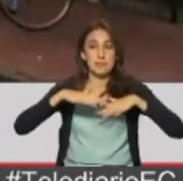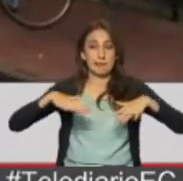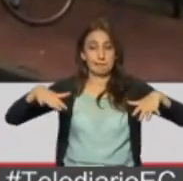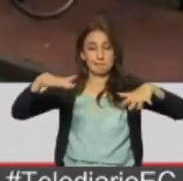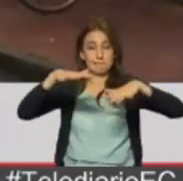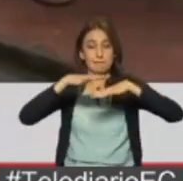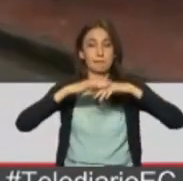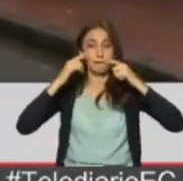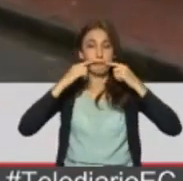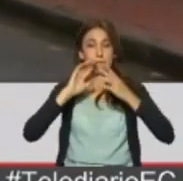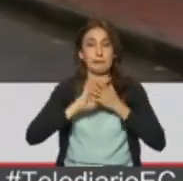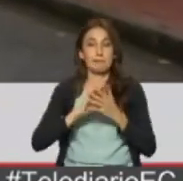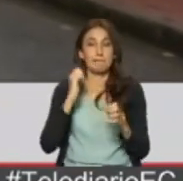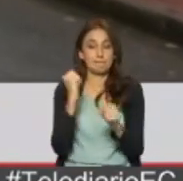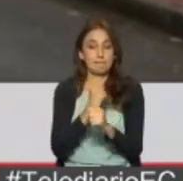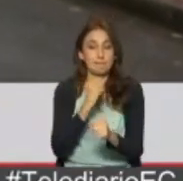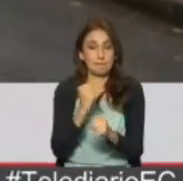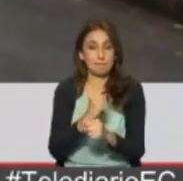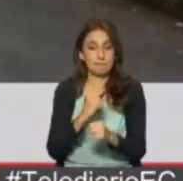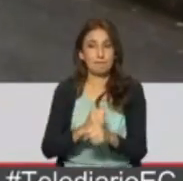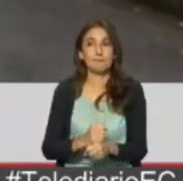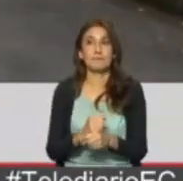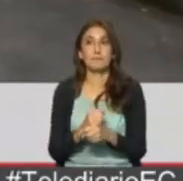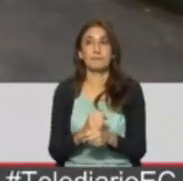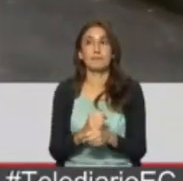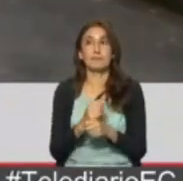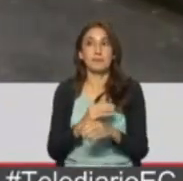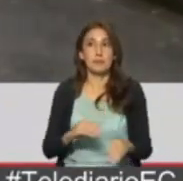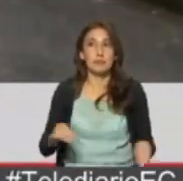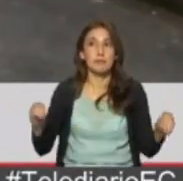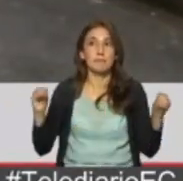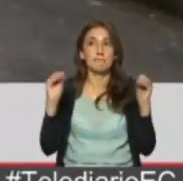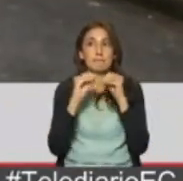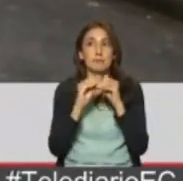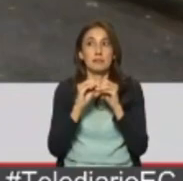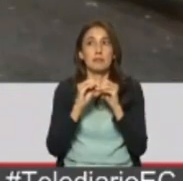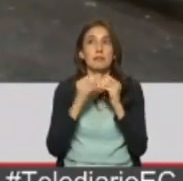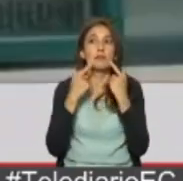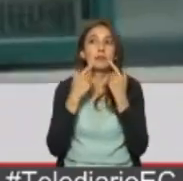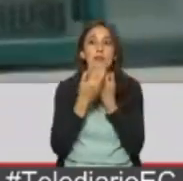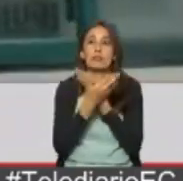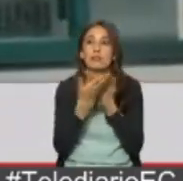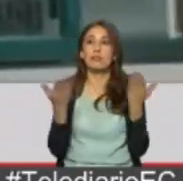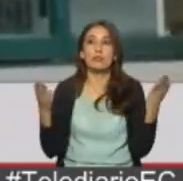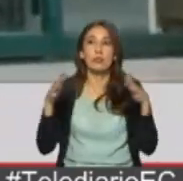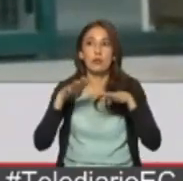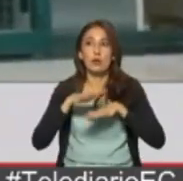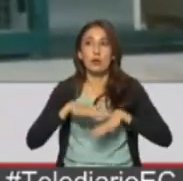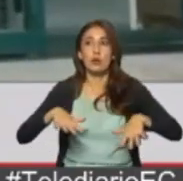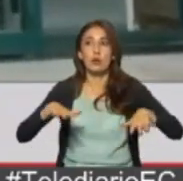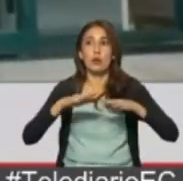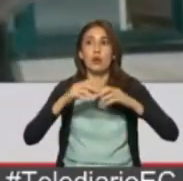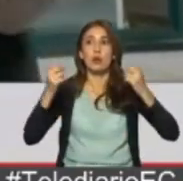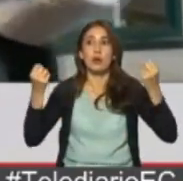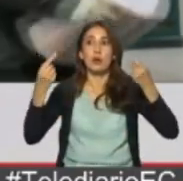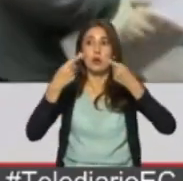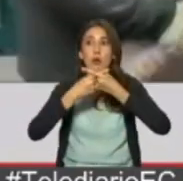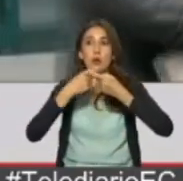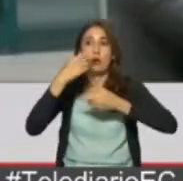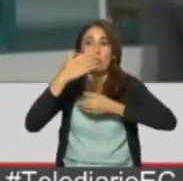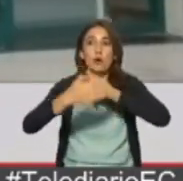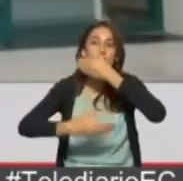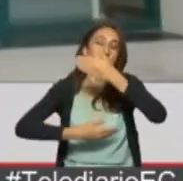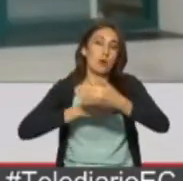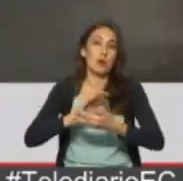red y trabajar de una manera mucho más eficiente a través de las aplicaciones que aquí son de impacto, que son masivas, como